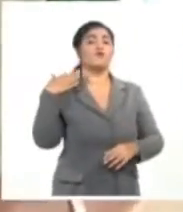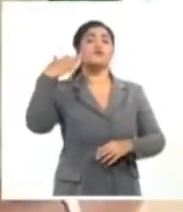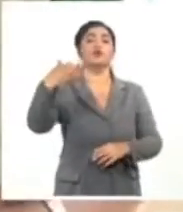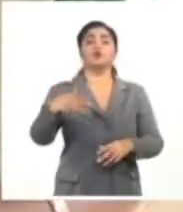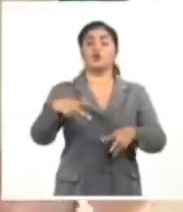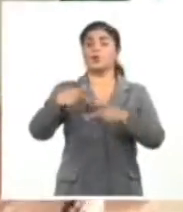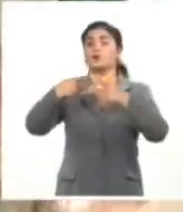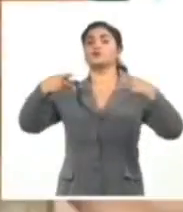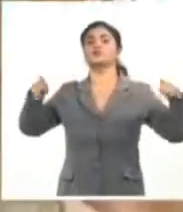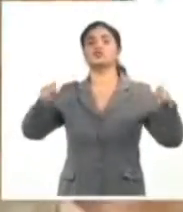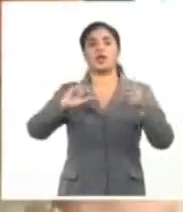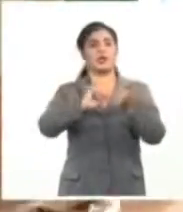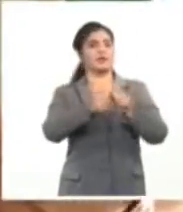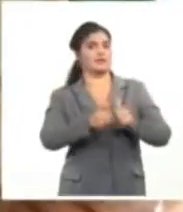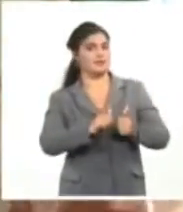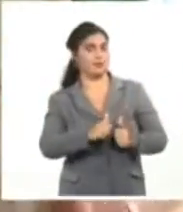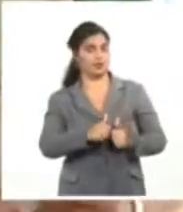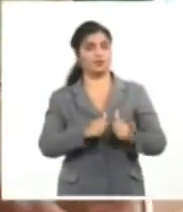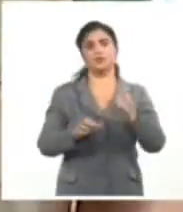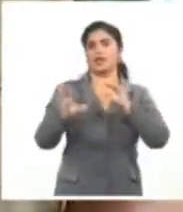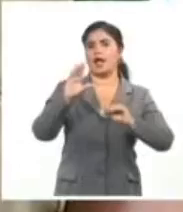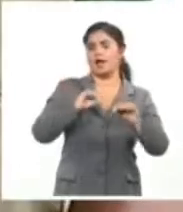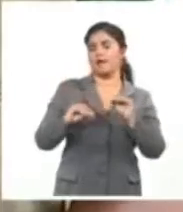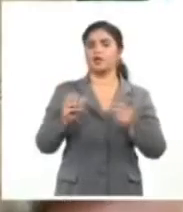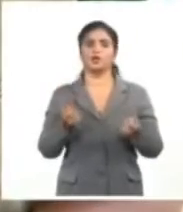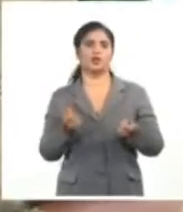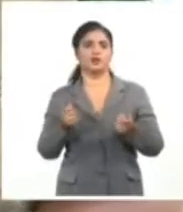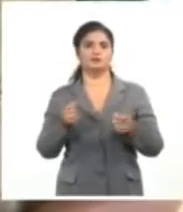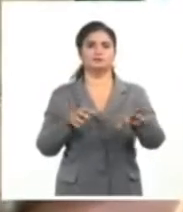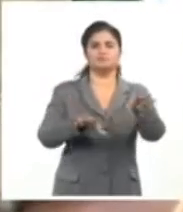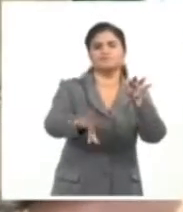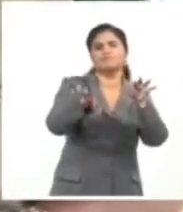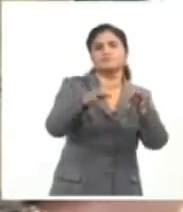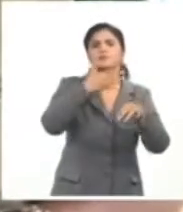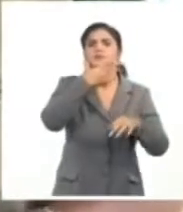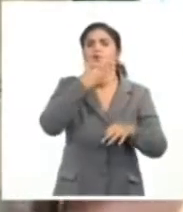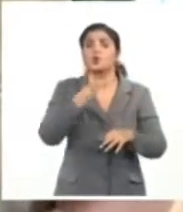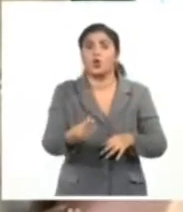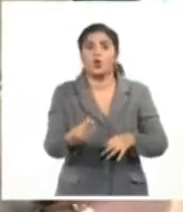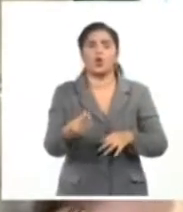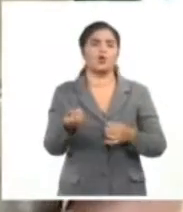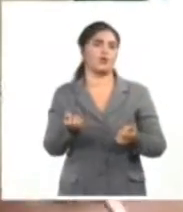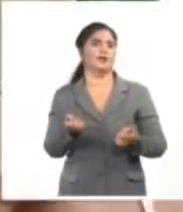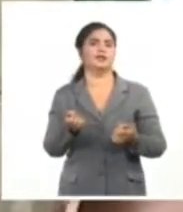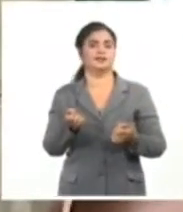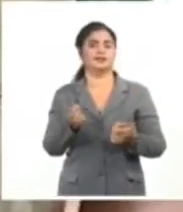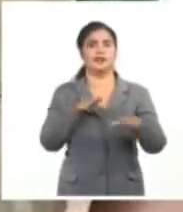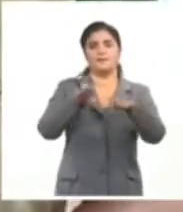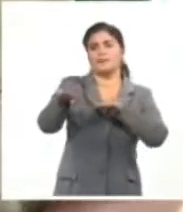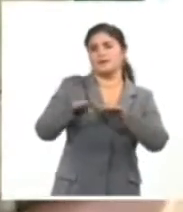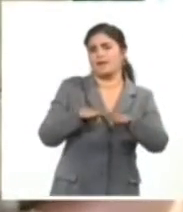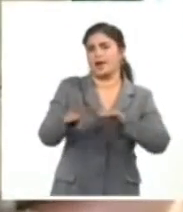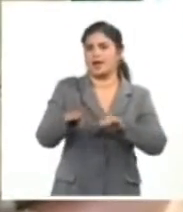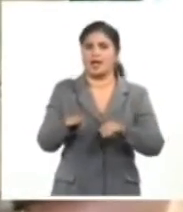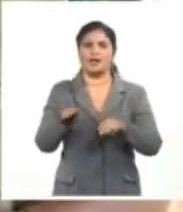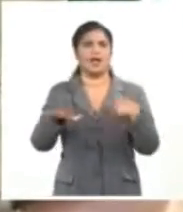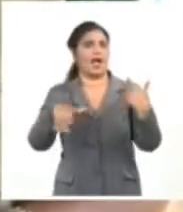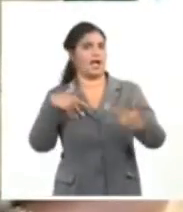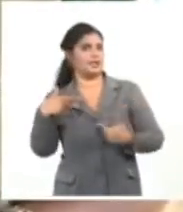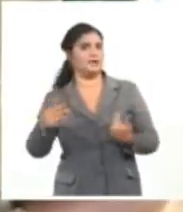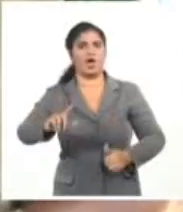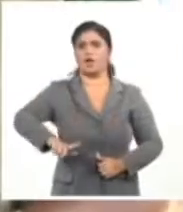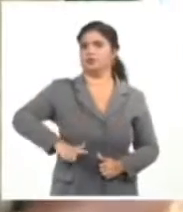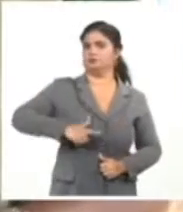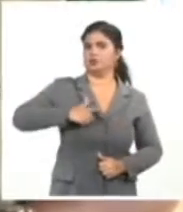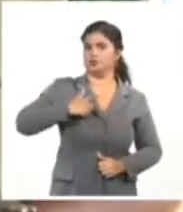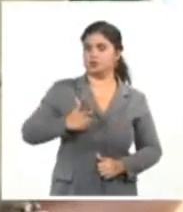se preocupó por la captación de talentos para el deporte, también de la preparación ideológica de los